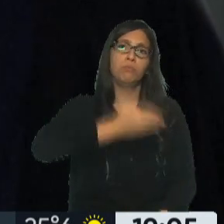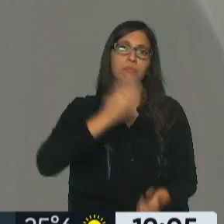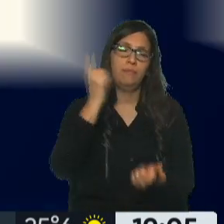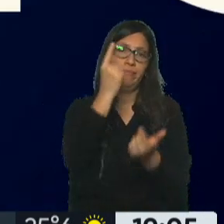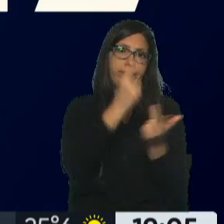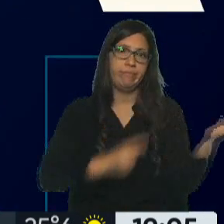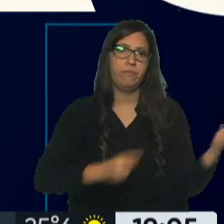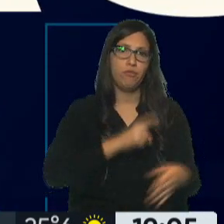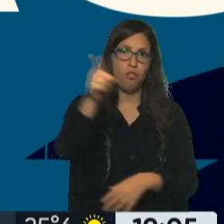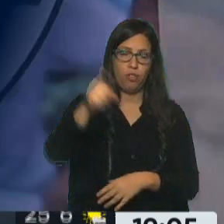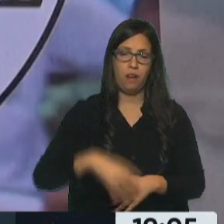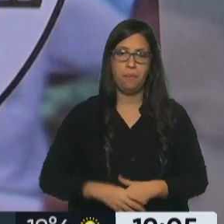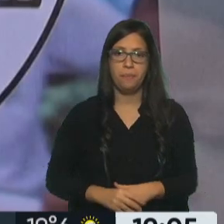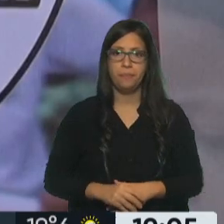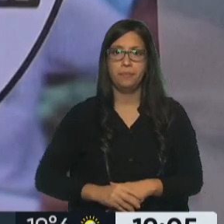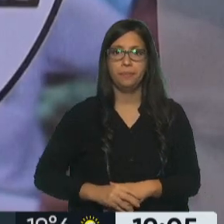norteamericano.